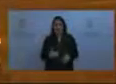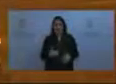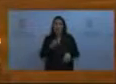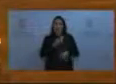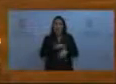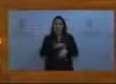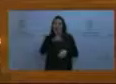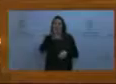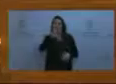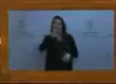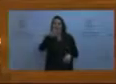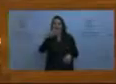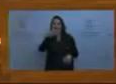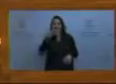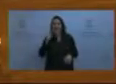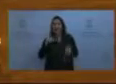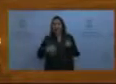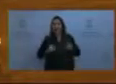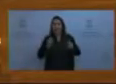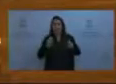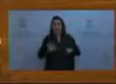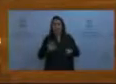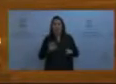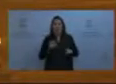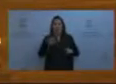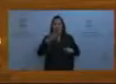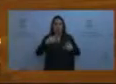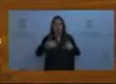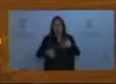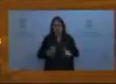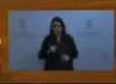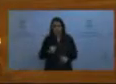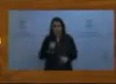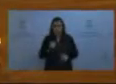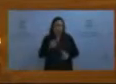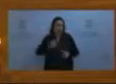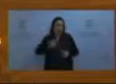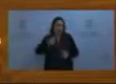enfermedad celíaca silente, enfermedad celíaca latente, enfermedad celíaca. Bueno,